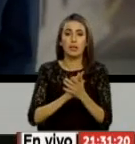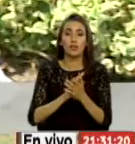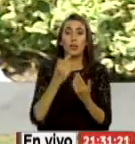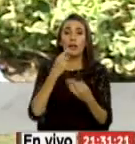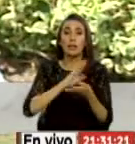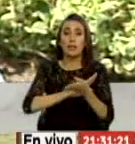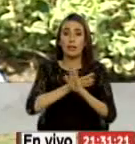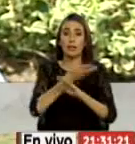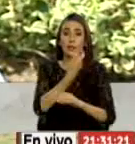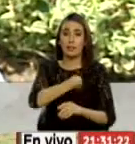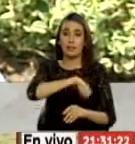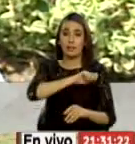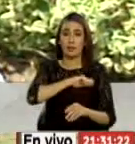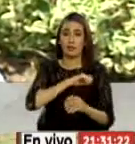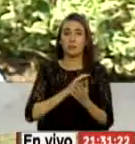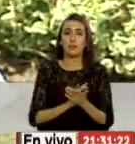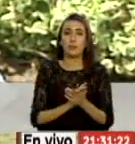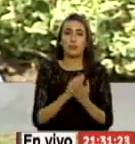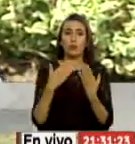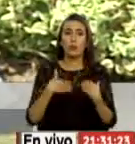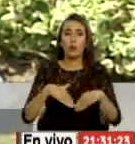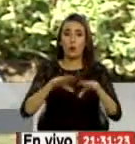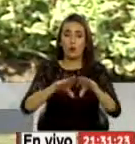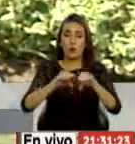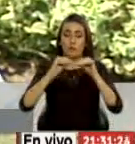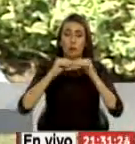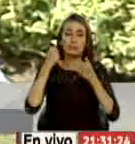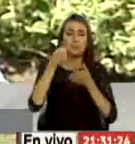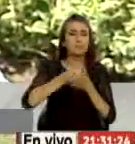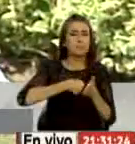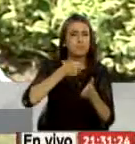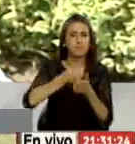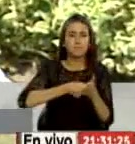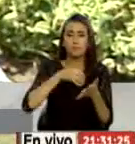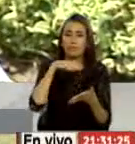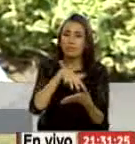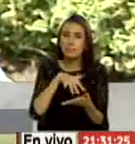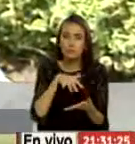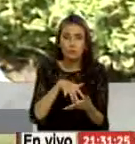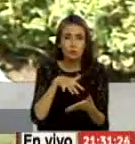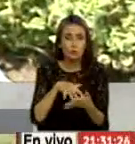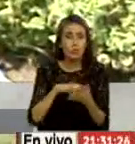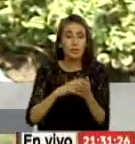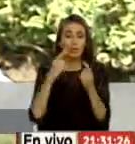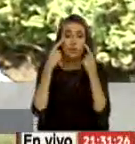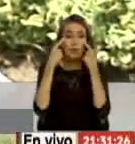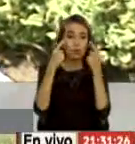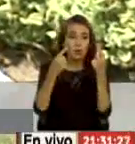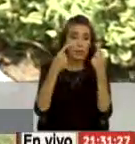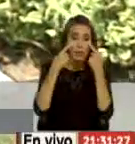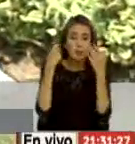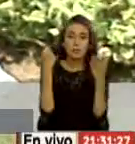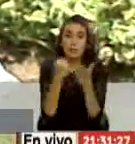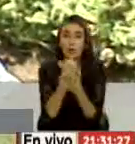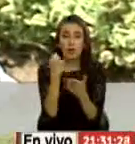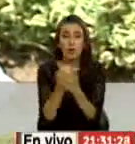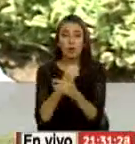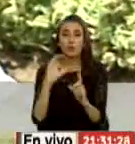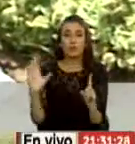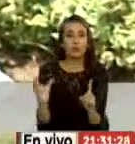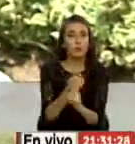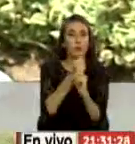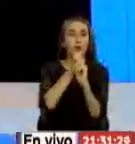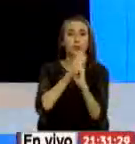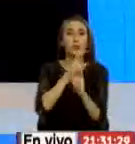España. Yo llegué a ocupar ese cargo con mucho esfuerzo, estudiando y creyendo en mis sueños, luchando cada día para que eso se convierta